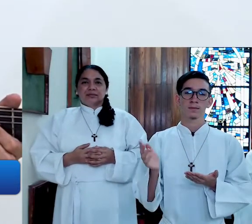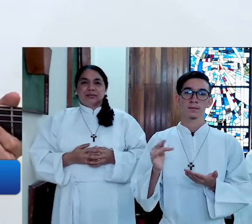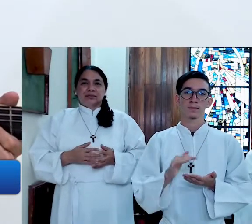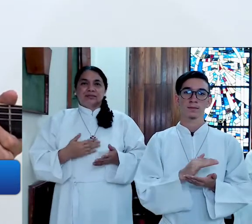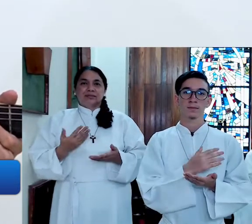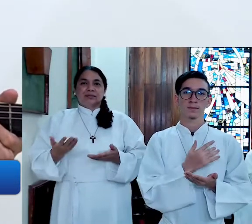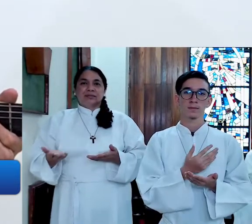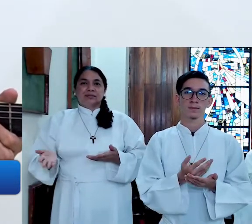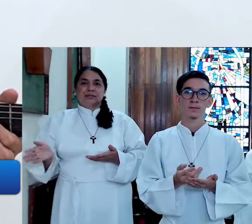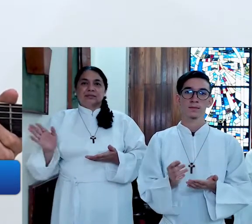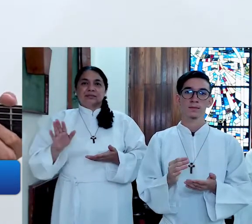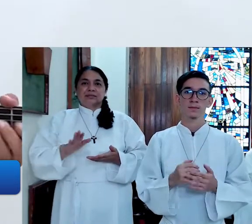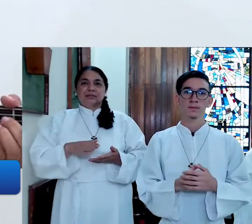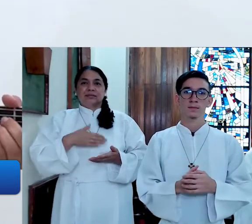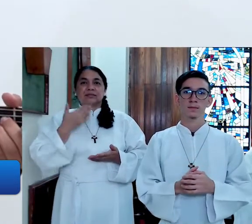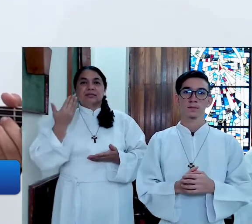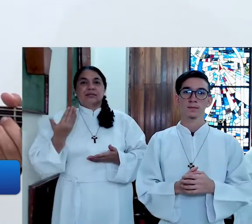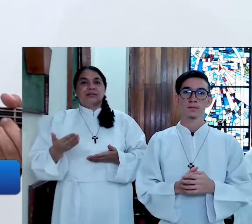La